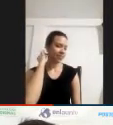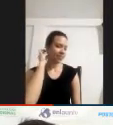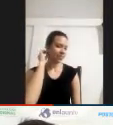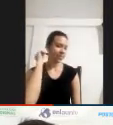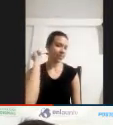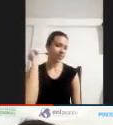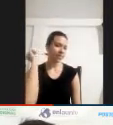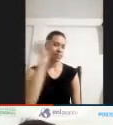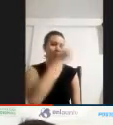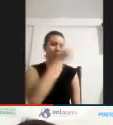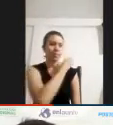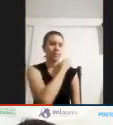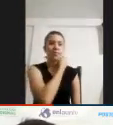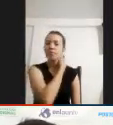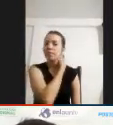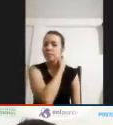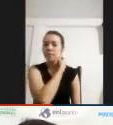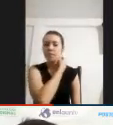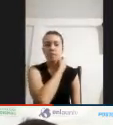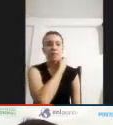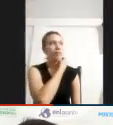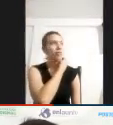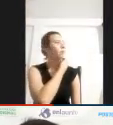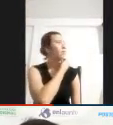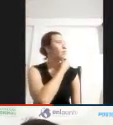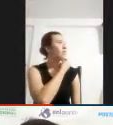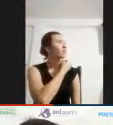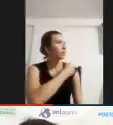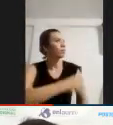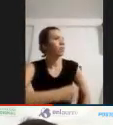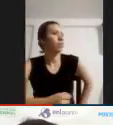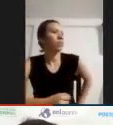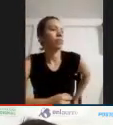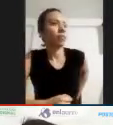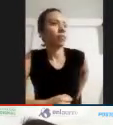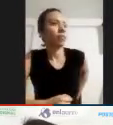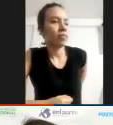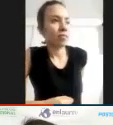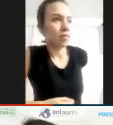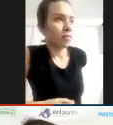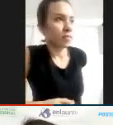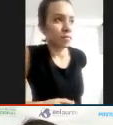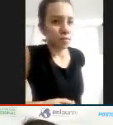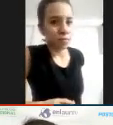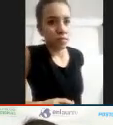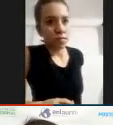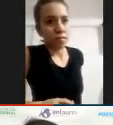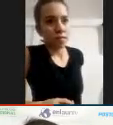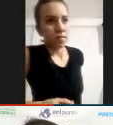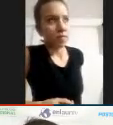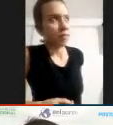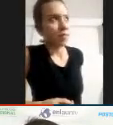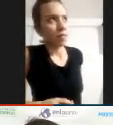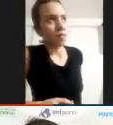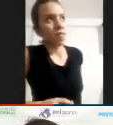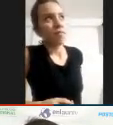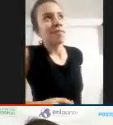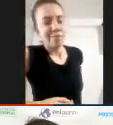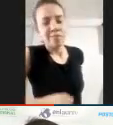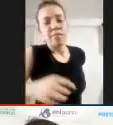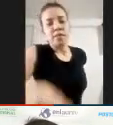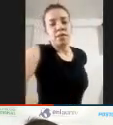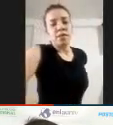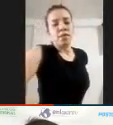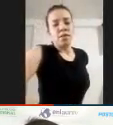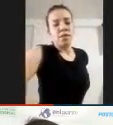está recibiendo, está constatando en ese momento y da fe pública de eso. De hecho, cuando usted revisa los documentos autenticados, dice allí presentado